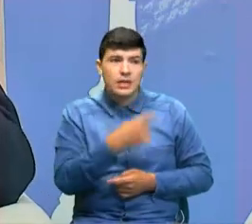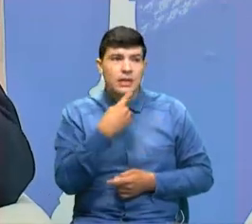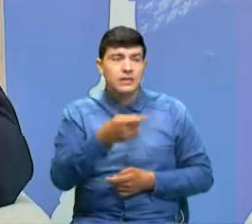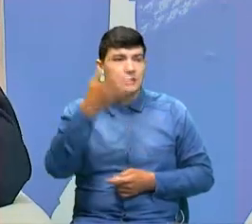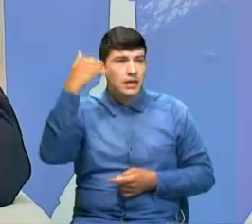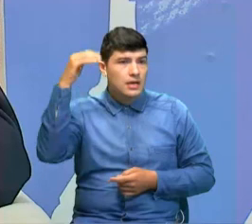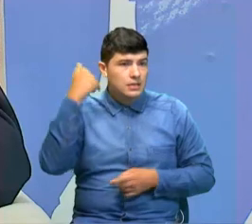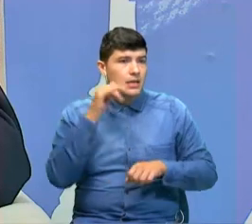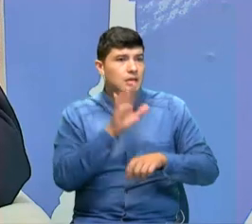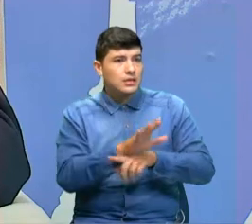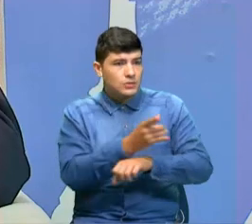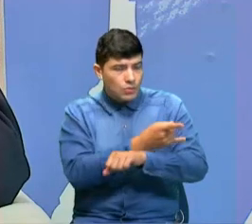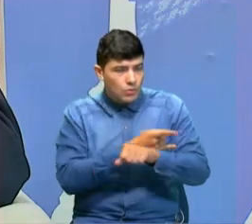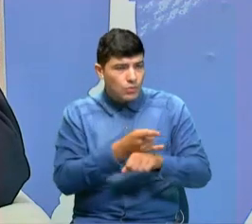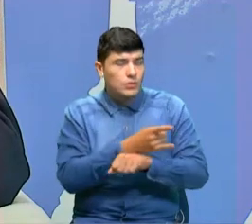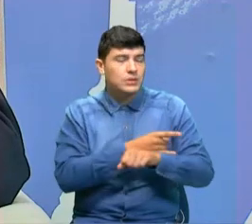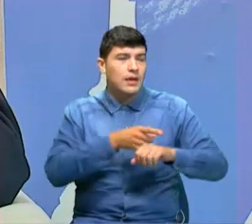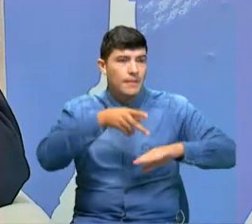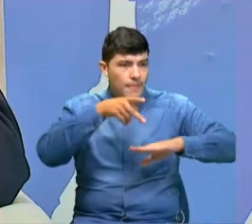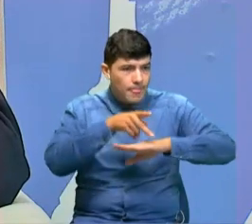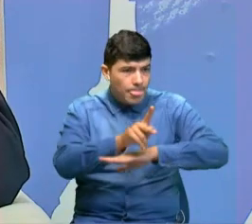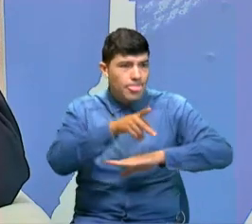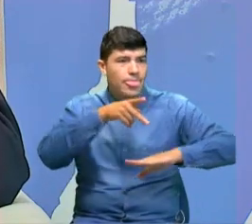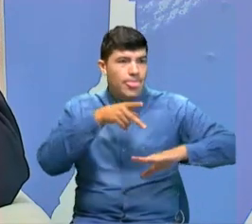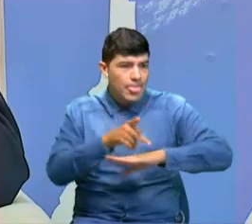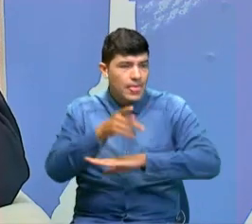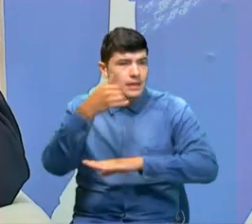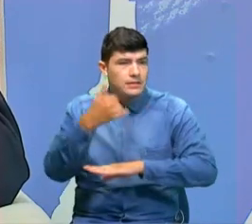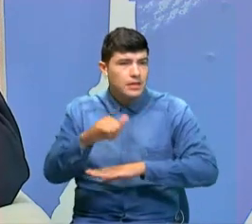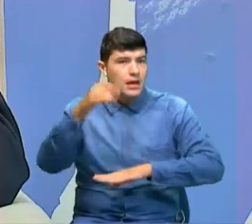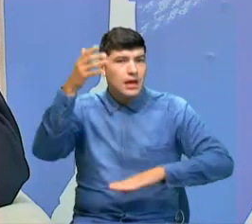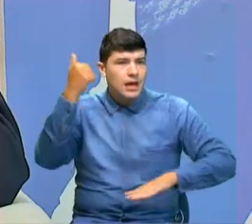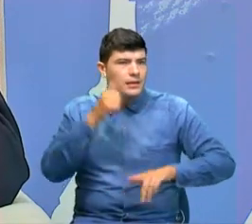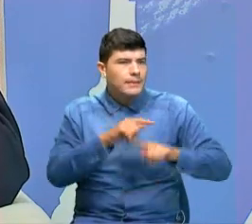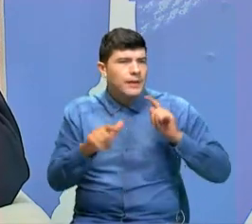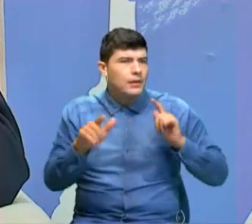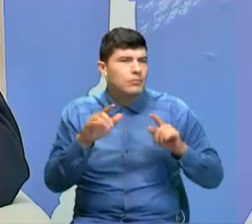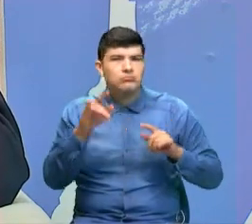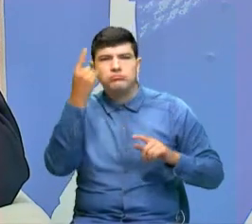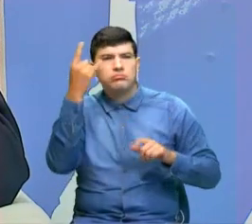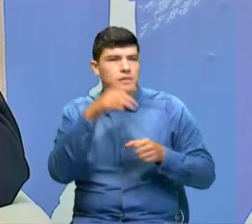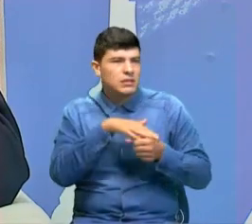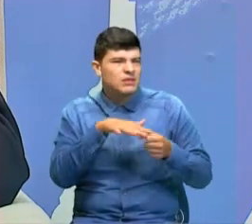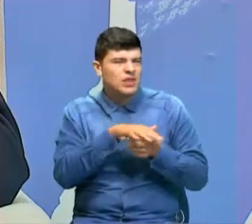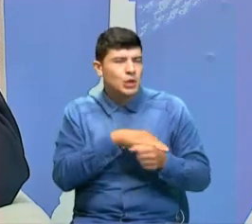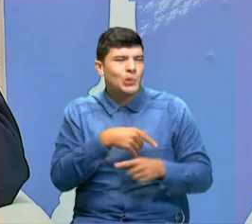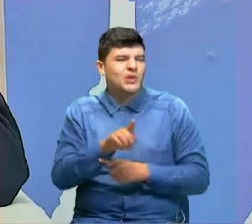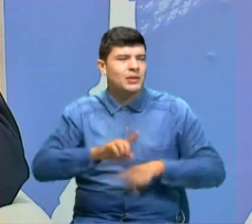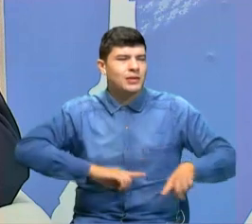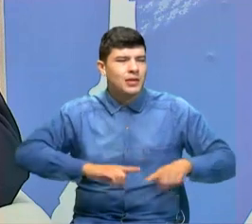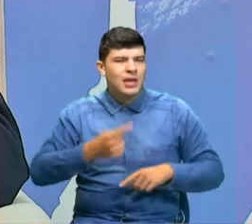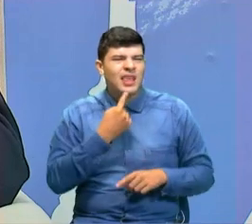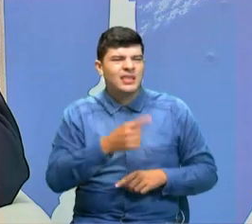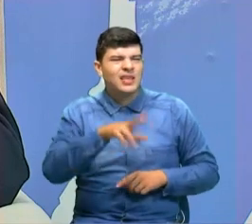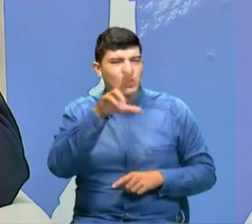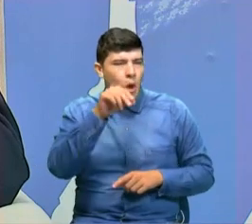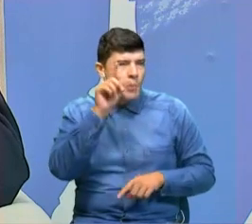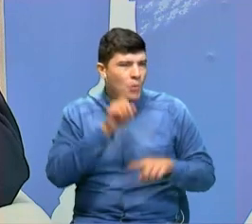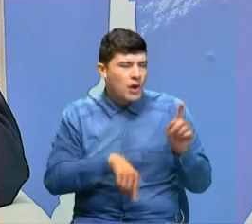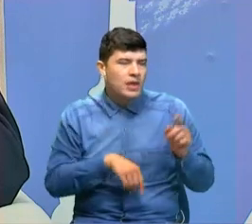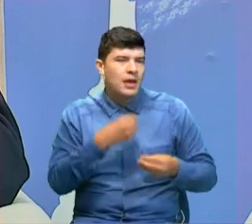estado utilizando este parqueadero y que por algunas situaciones, de un momento a otro, la administración dice no lo puede